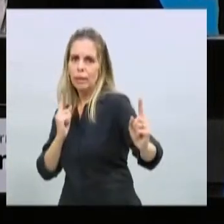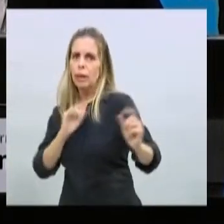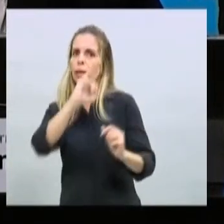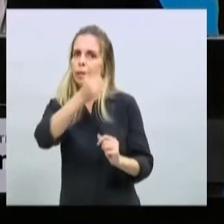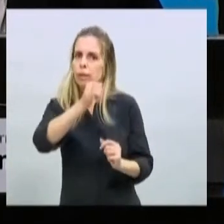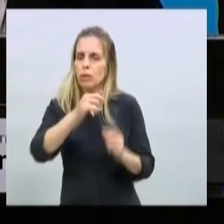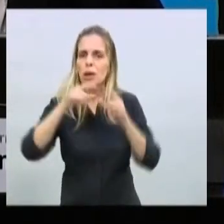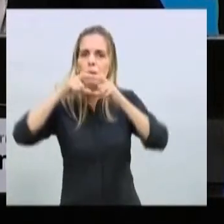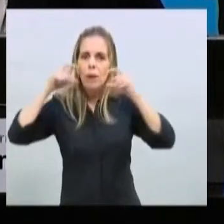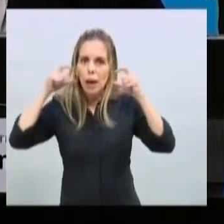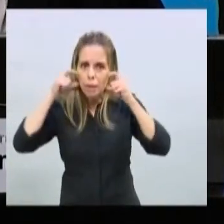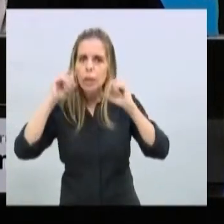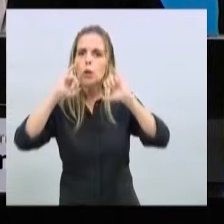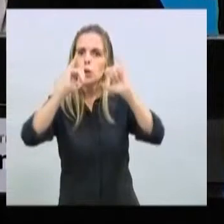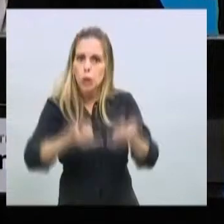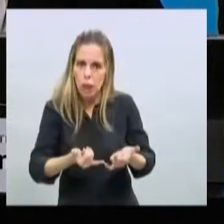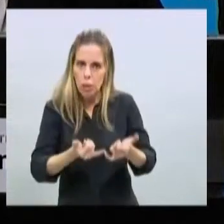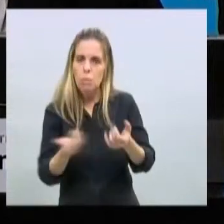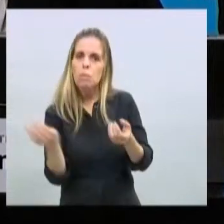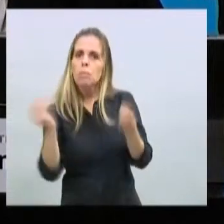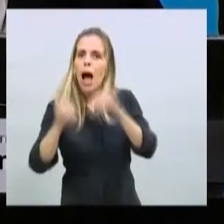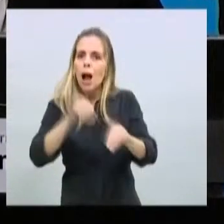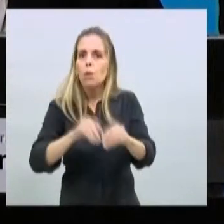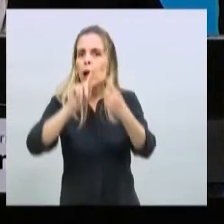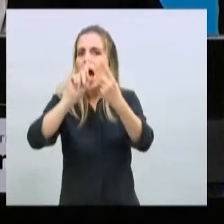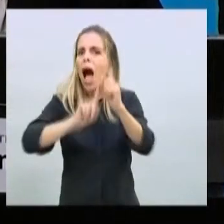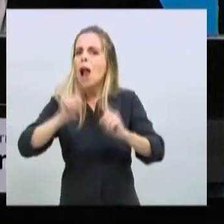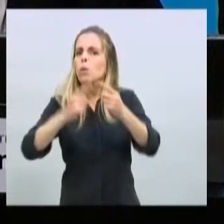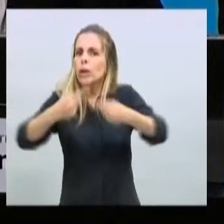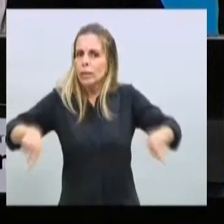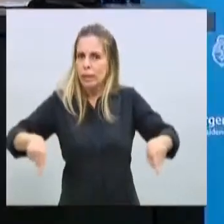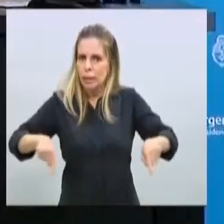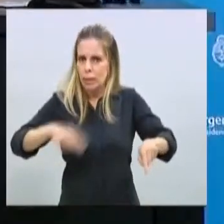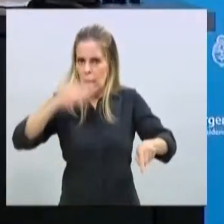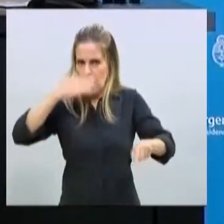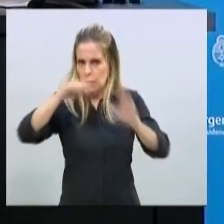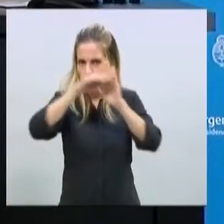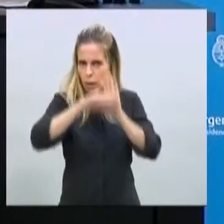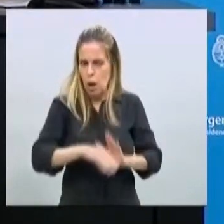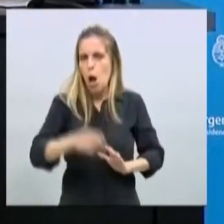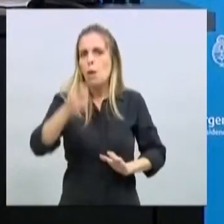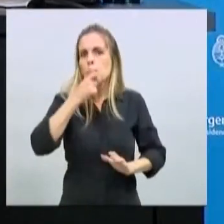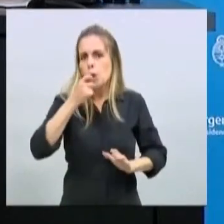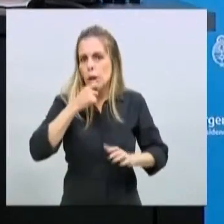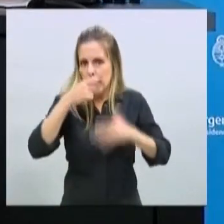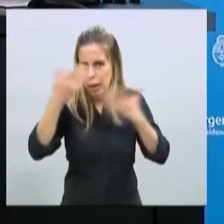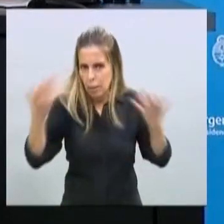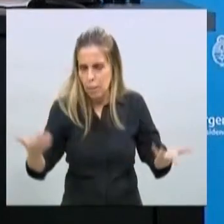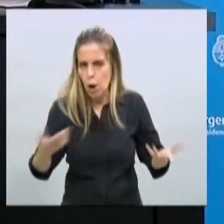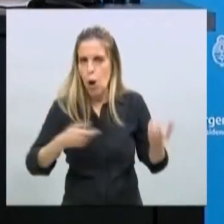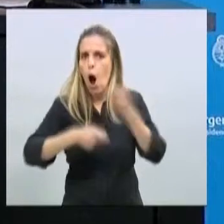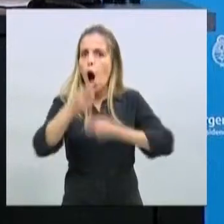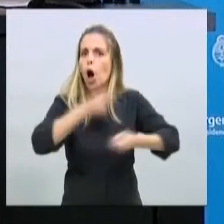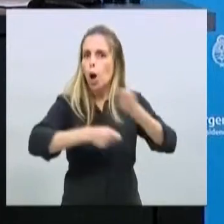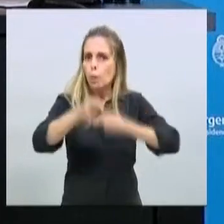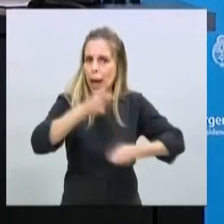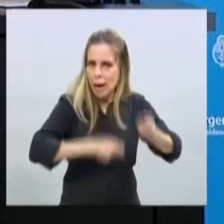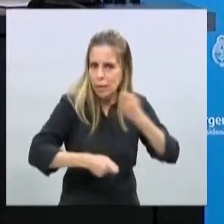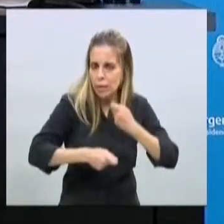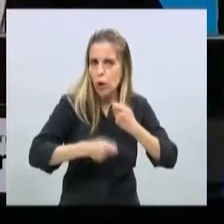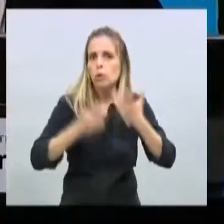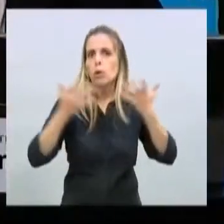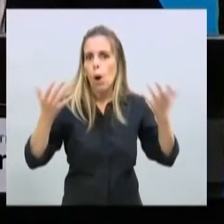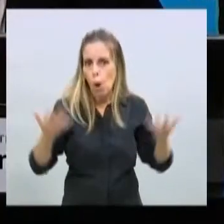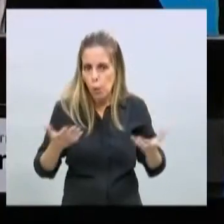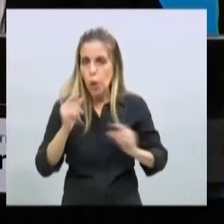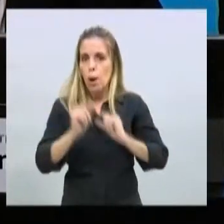cuarentena sigue siendo el mismo, sumamos algunas actividades que vamos a proponer. Actividades comerciales, obviamente en forma